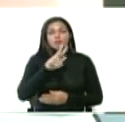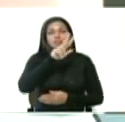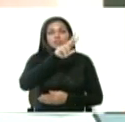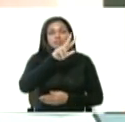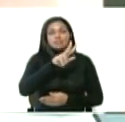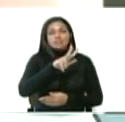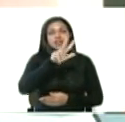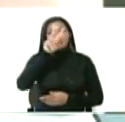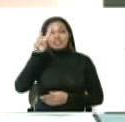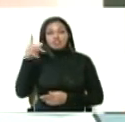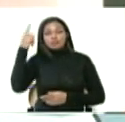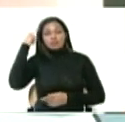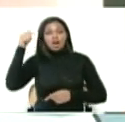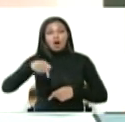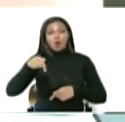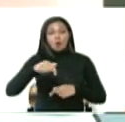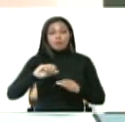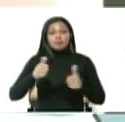32 días hoy.